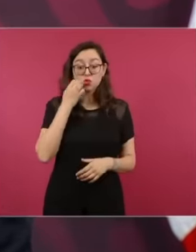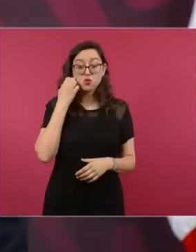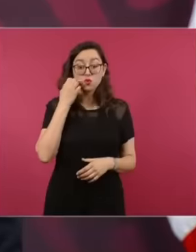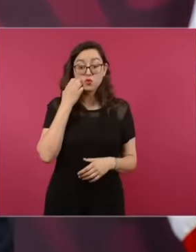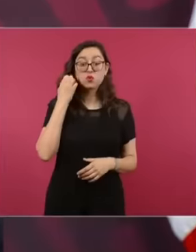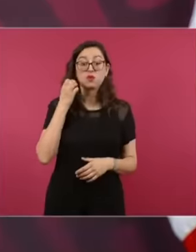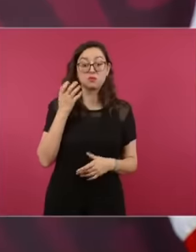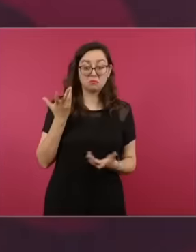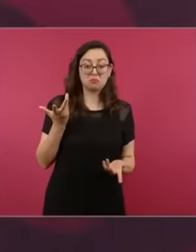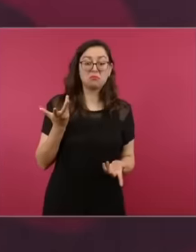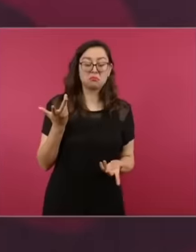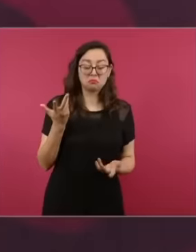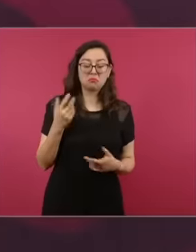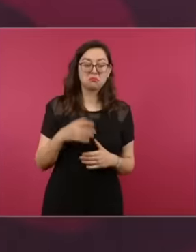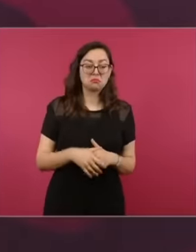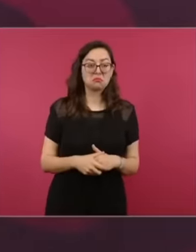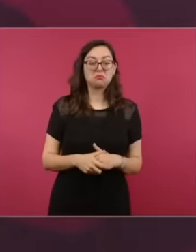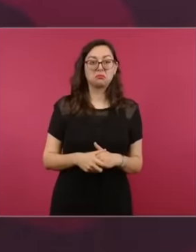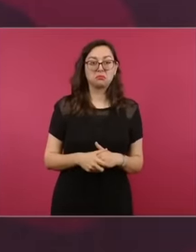No hay, pero